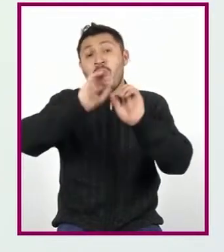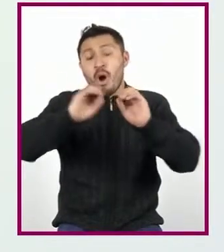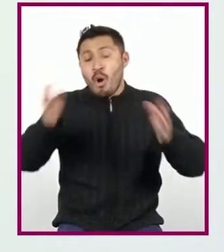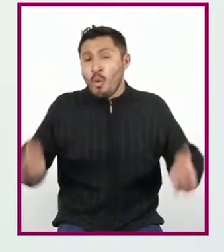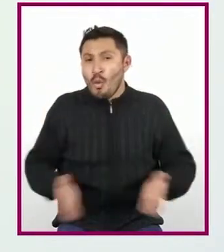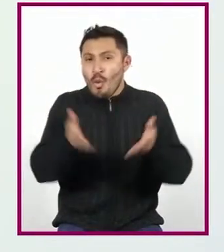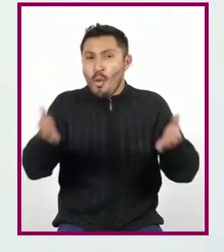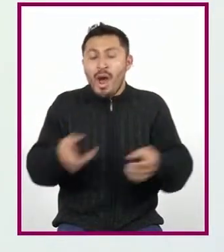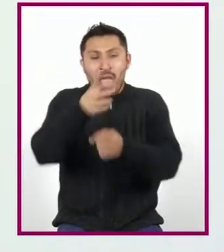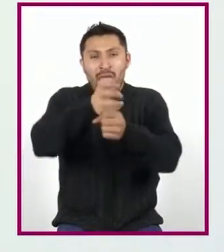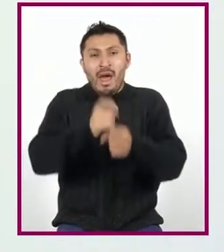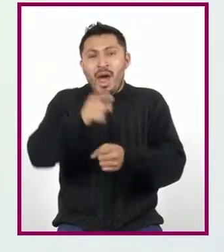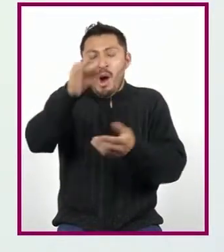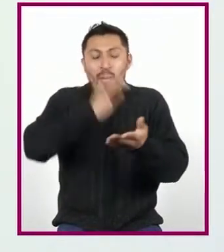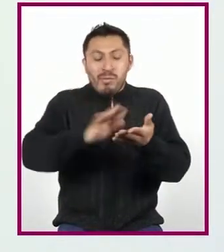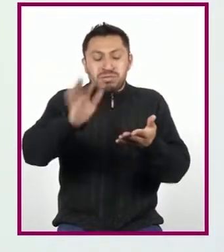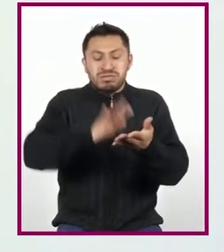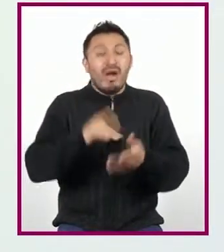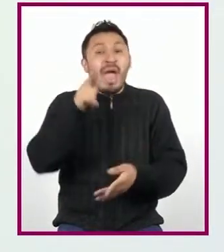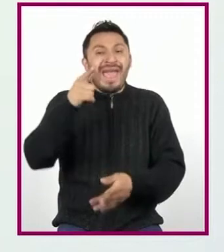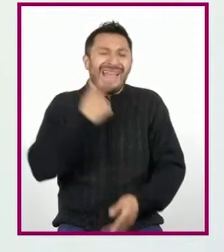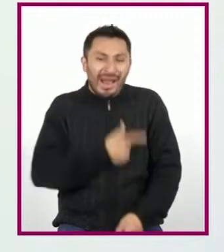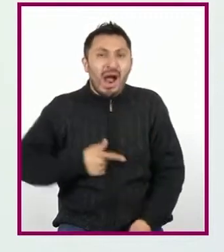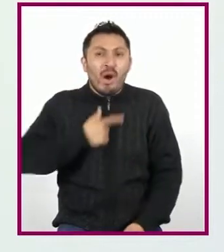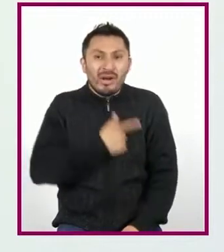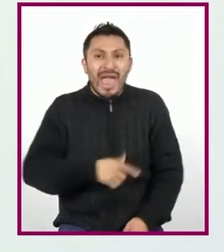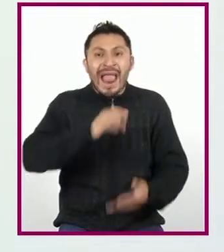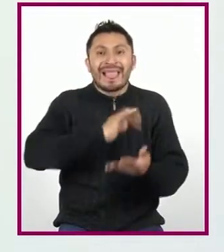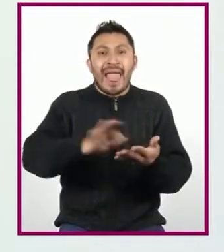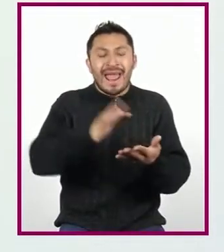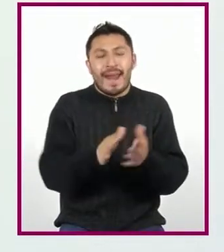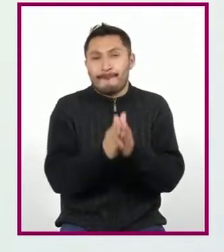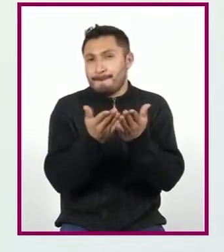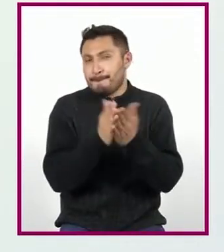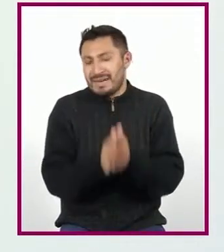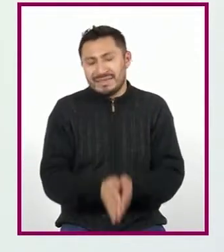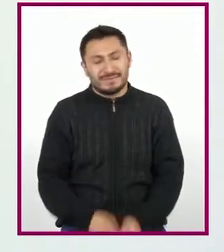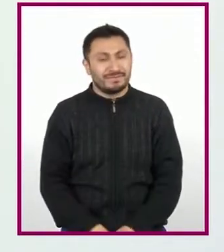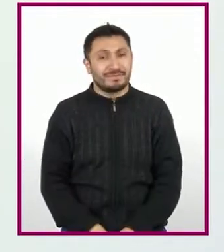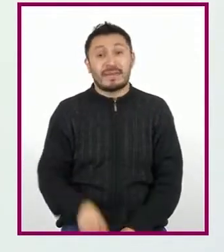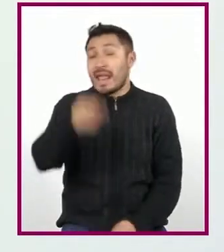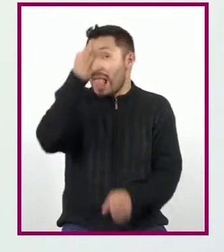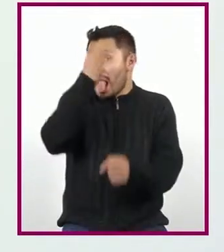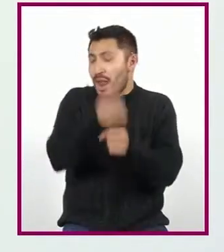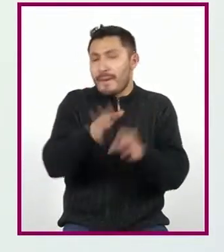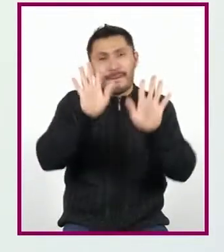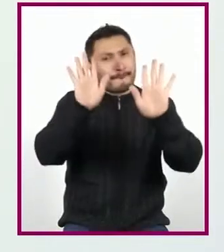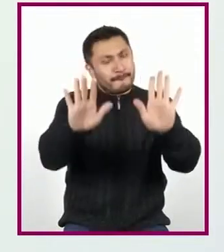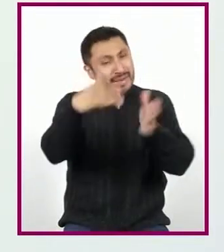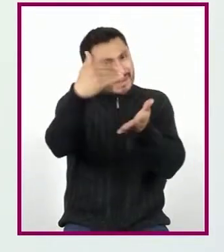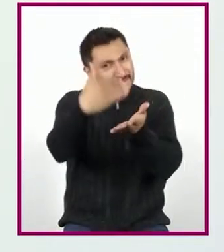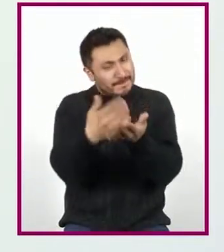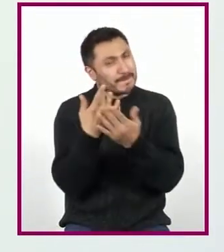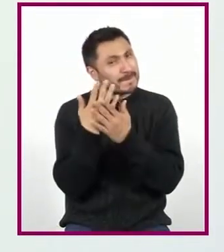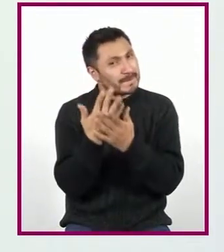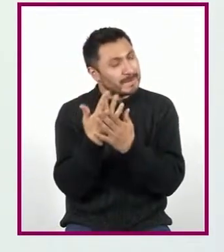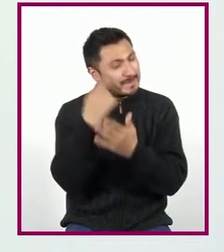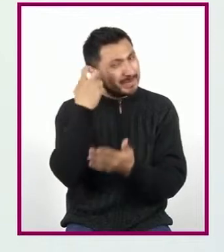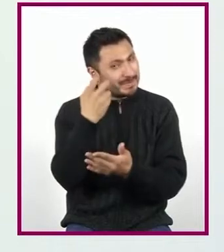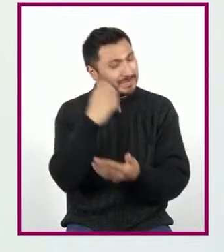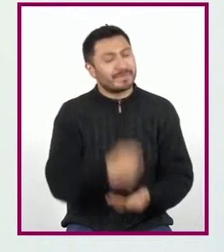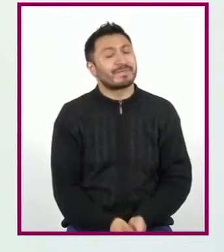de su autoría el que la lanza a la conquista de Seúl, capital de la no menos célebre Corea del Sur, donde es recibida por el